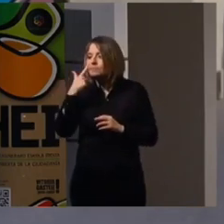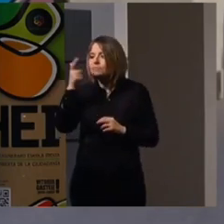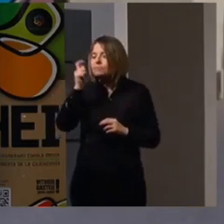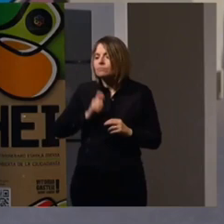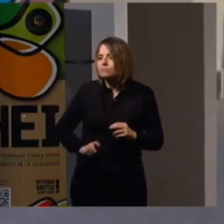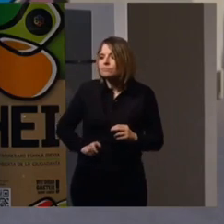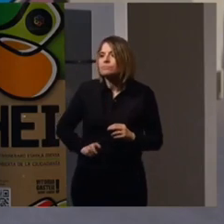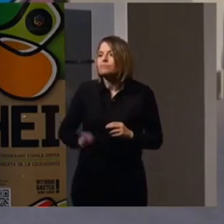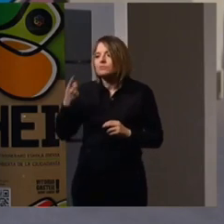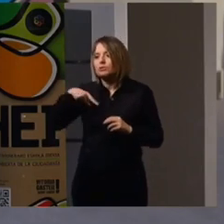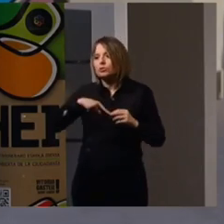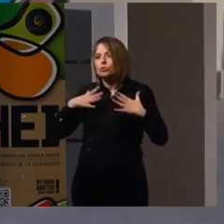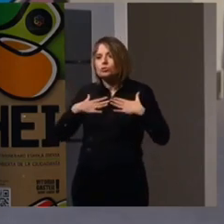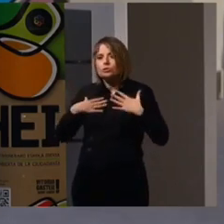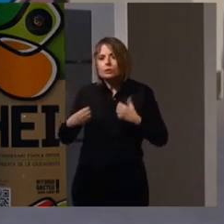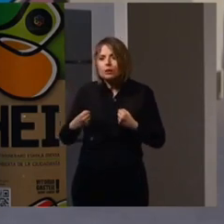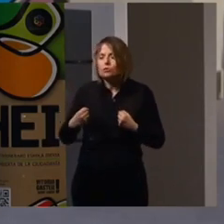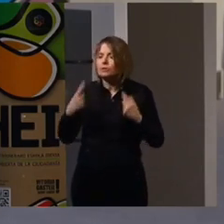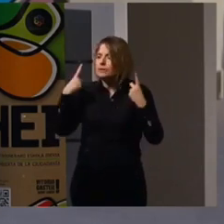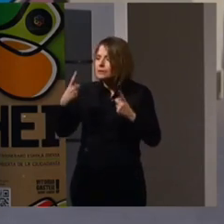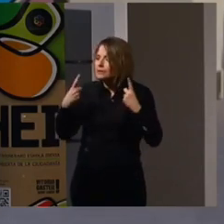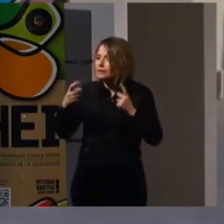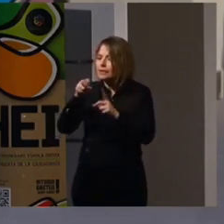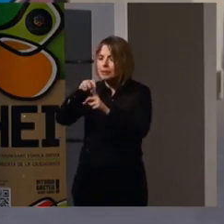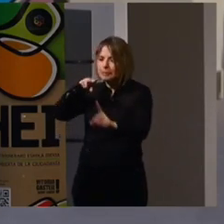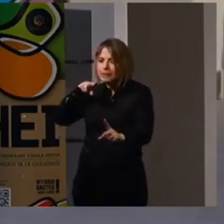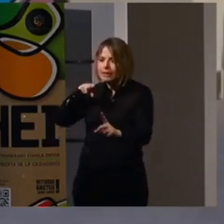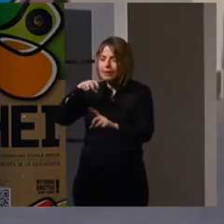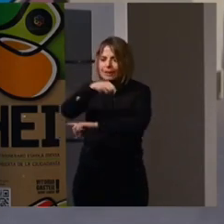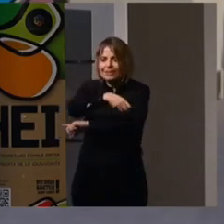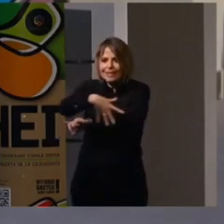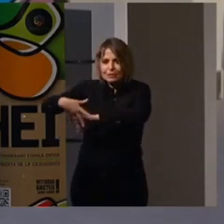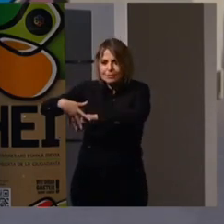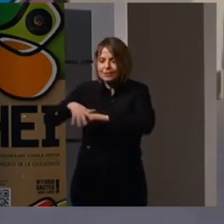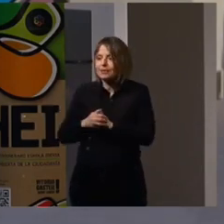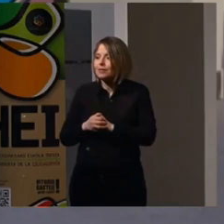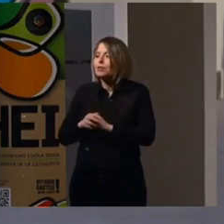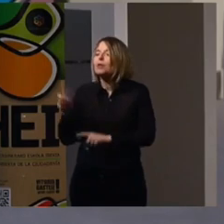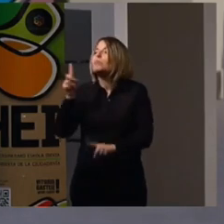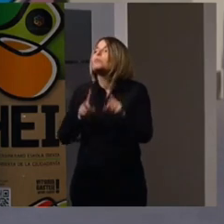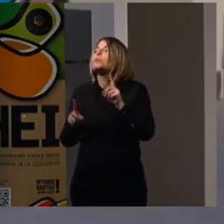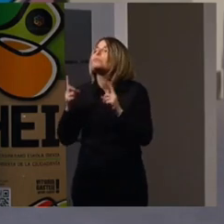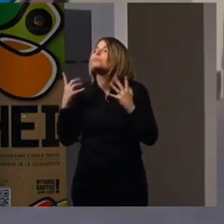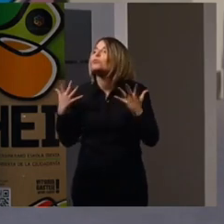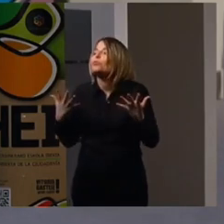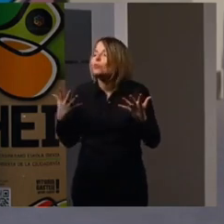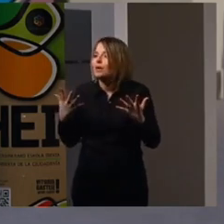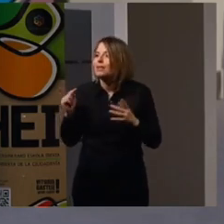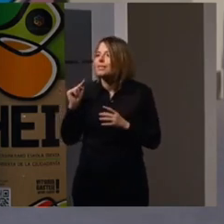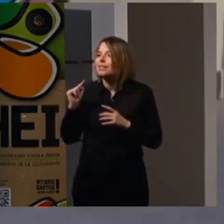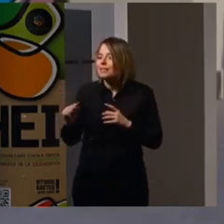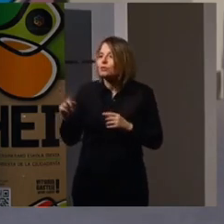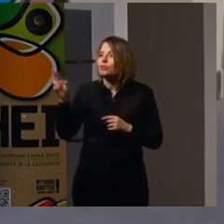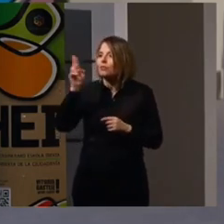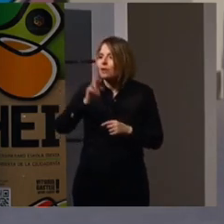de las profesiones que nos dedicamos a la salud que intentamos tener una mirada mucho más transversal, ¿no? El problema es que esto es como una